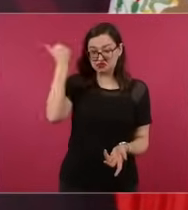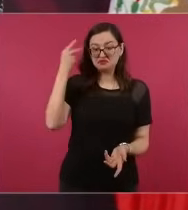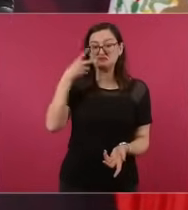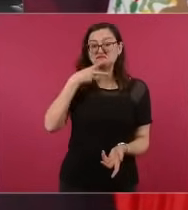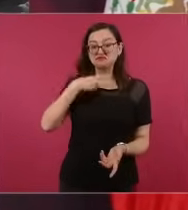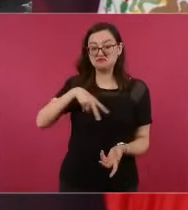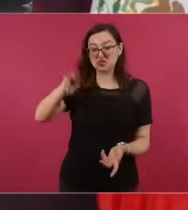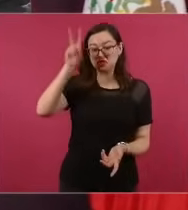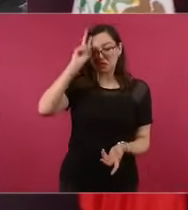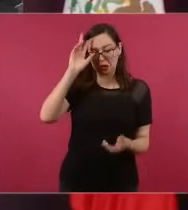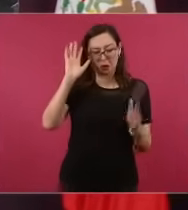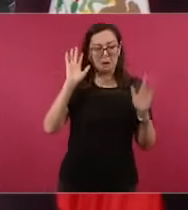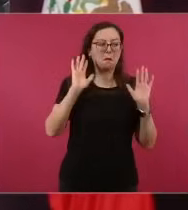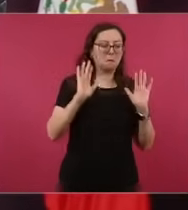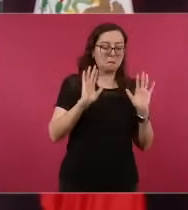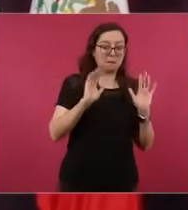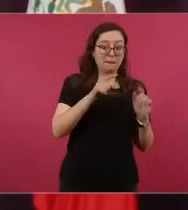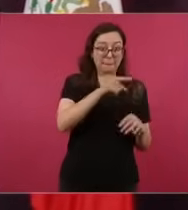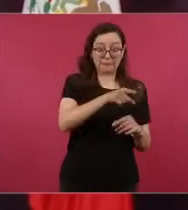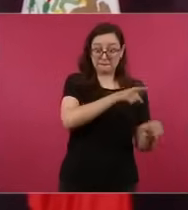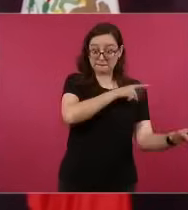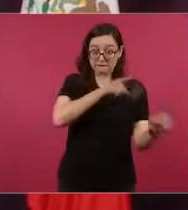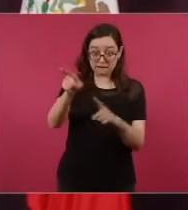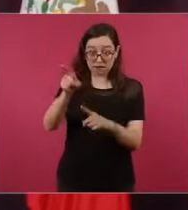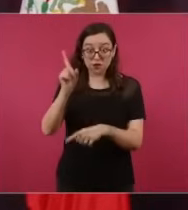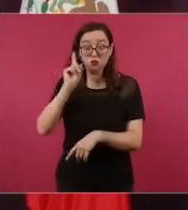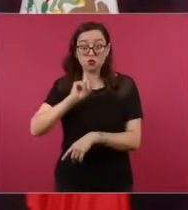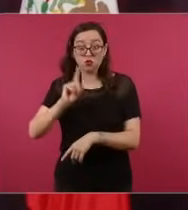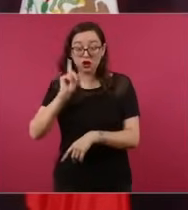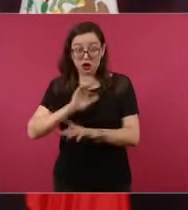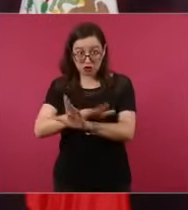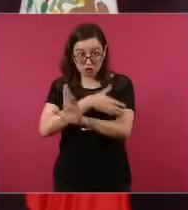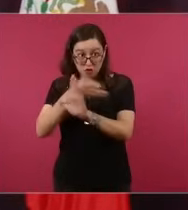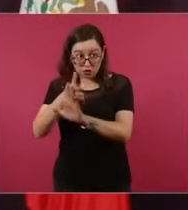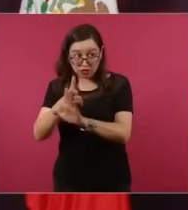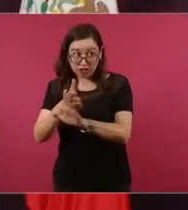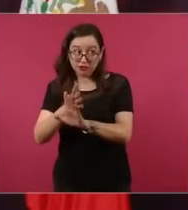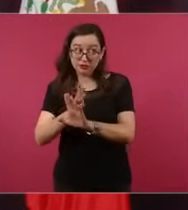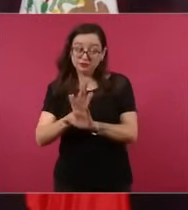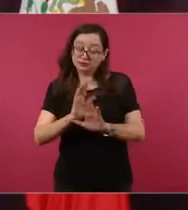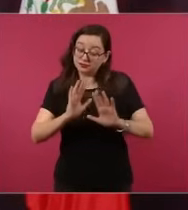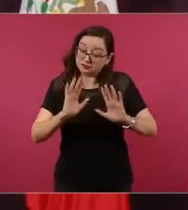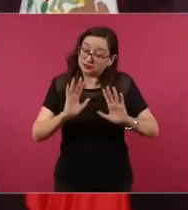diga que Claudia es inútil, inepta, es distinto.